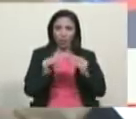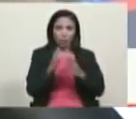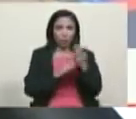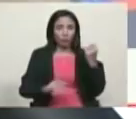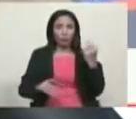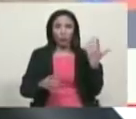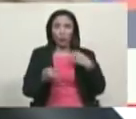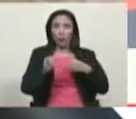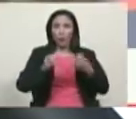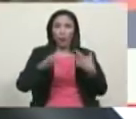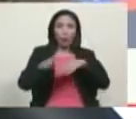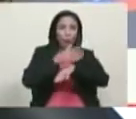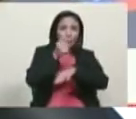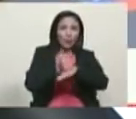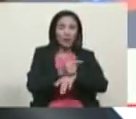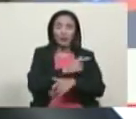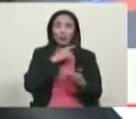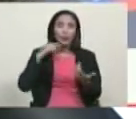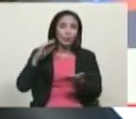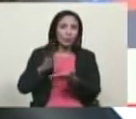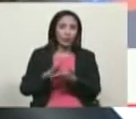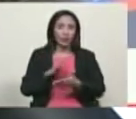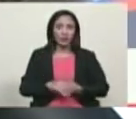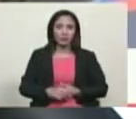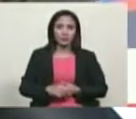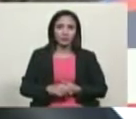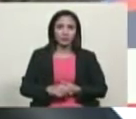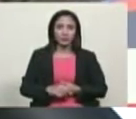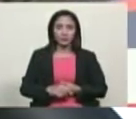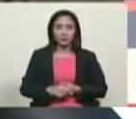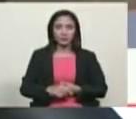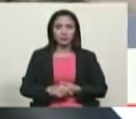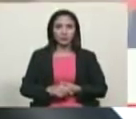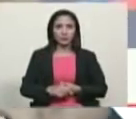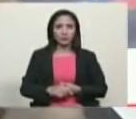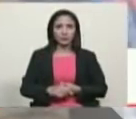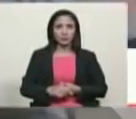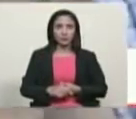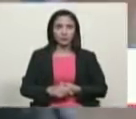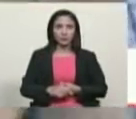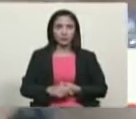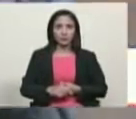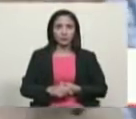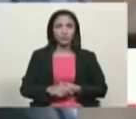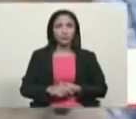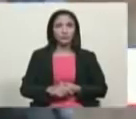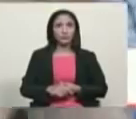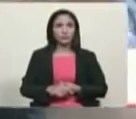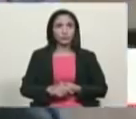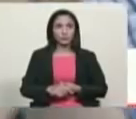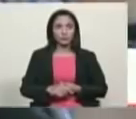de sangre para toda su vida, como José María Aznar con Irak.